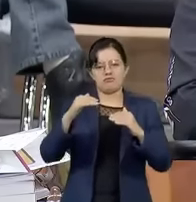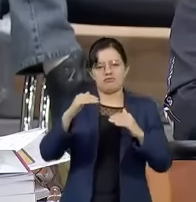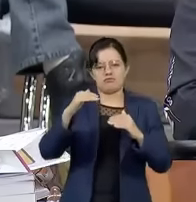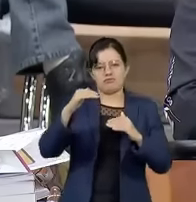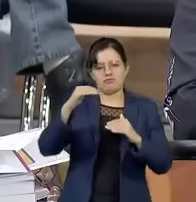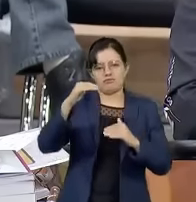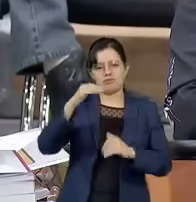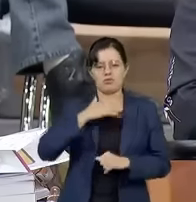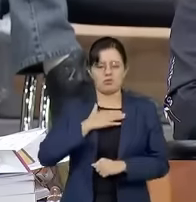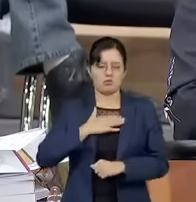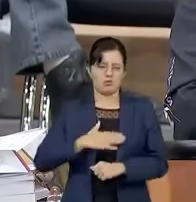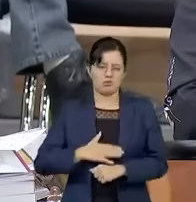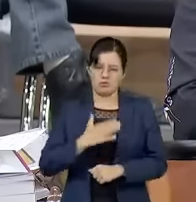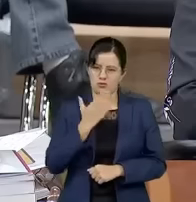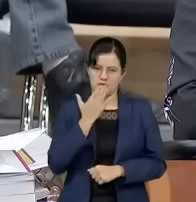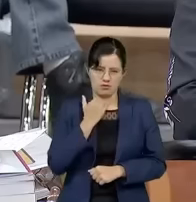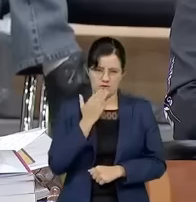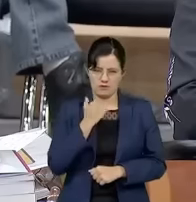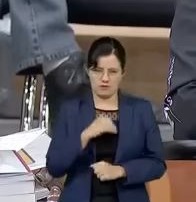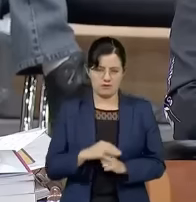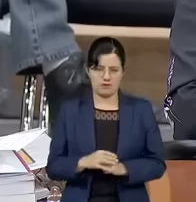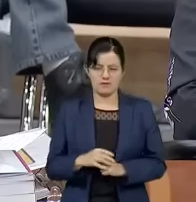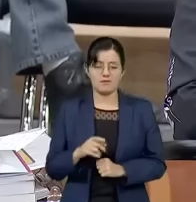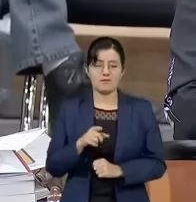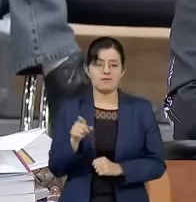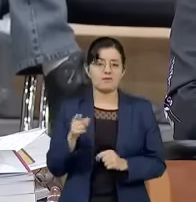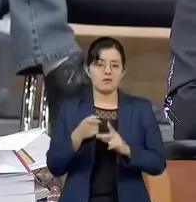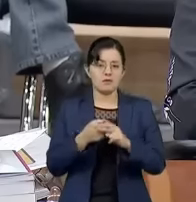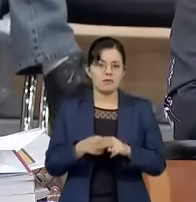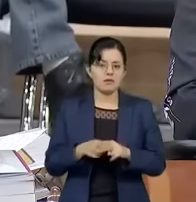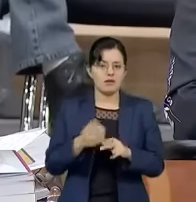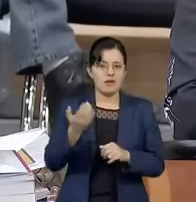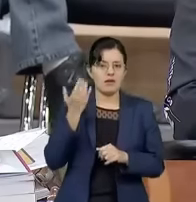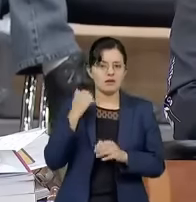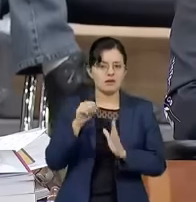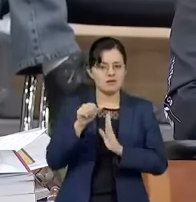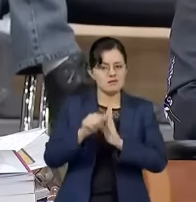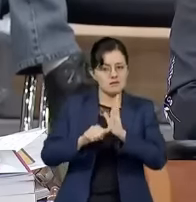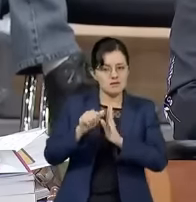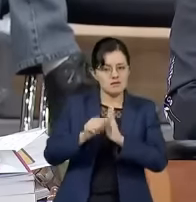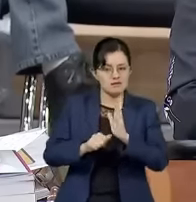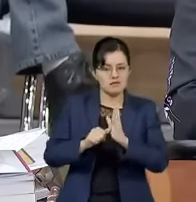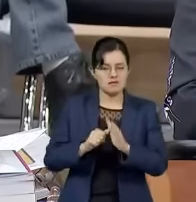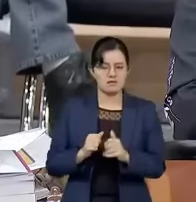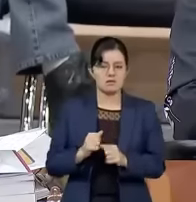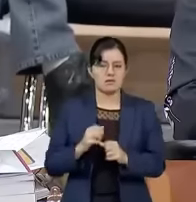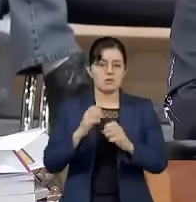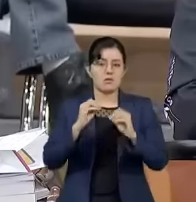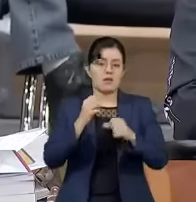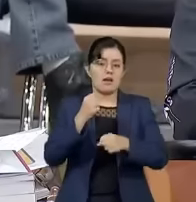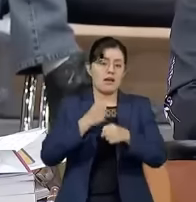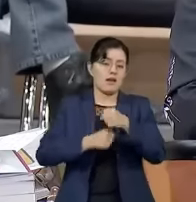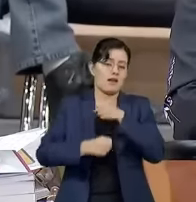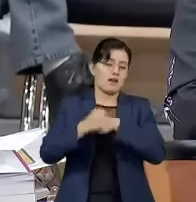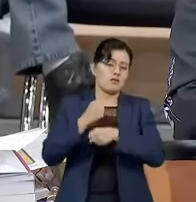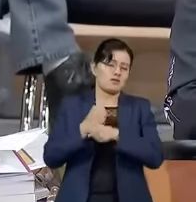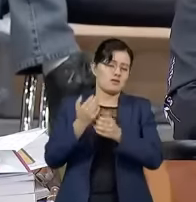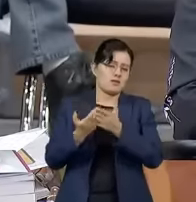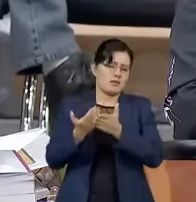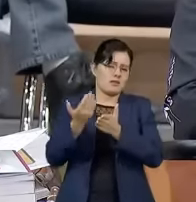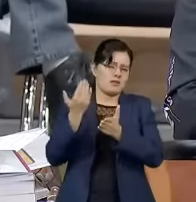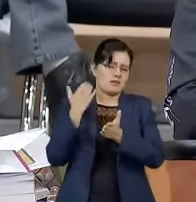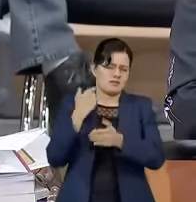proceso no es lo mismo quien arranca meses antes a quien arranca años antes Y con una cantidad tan